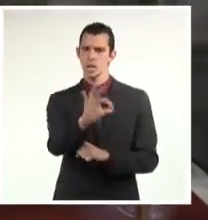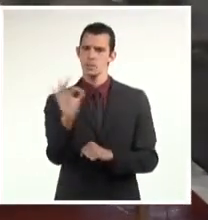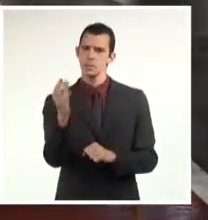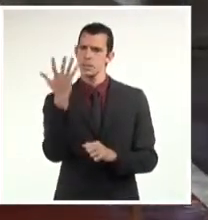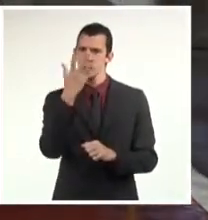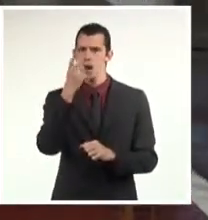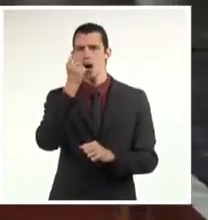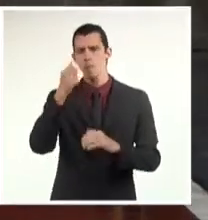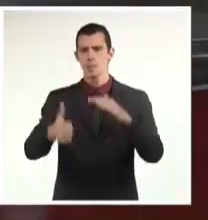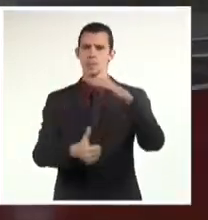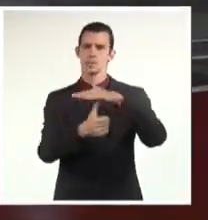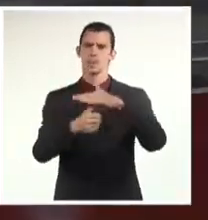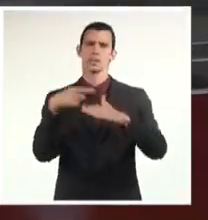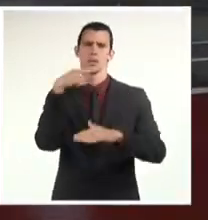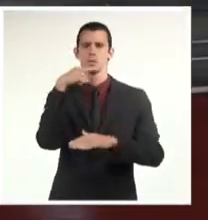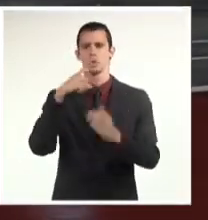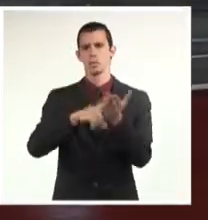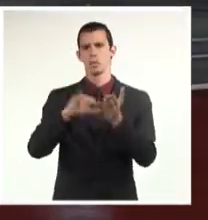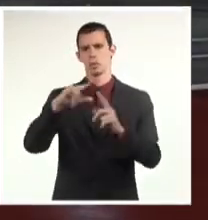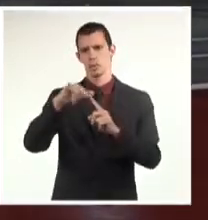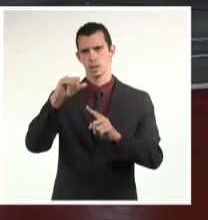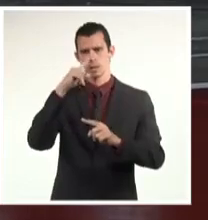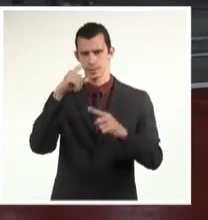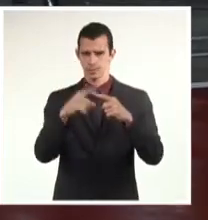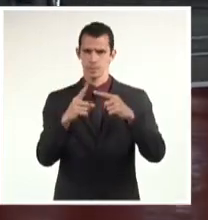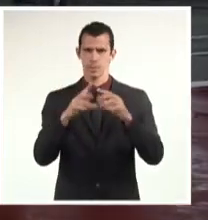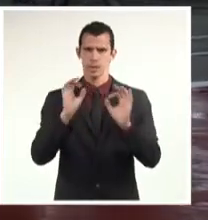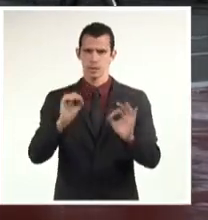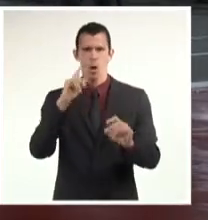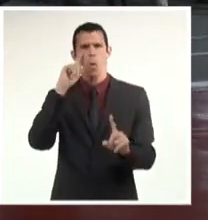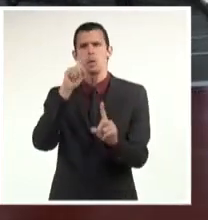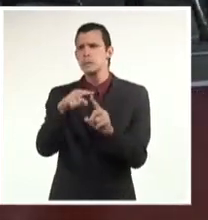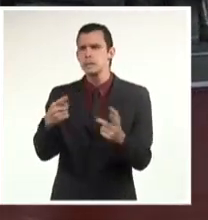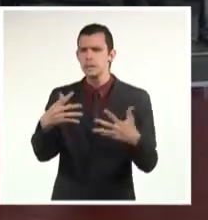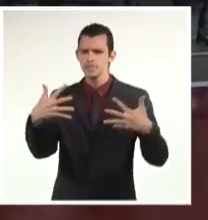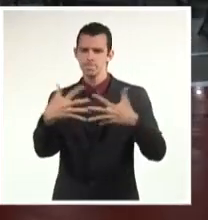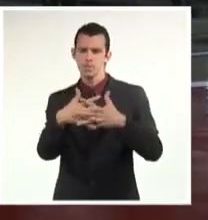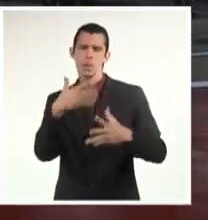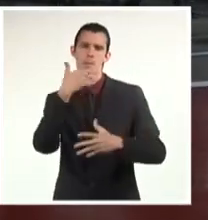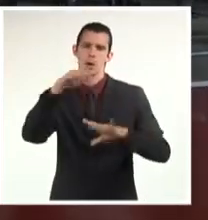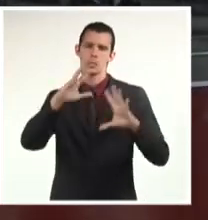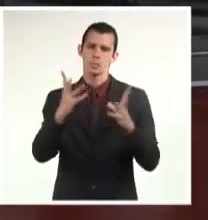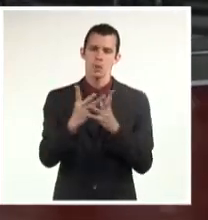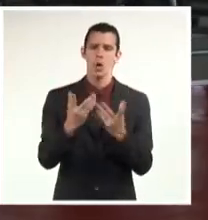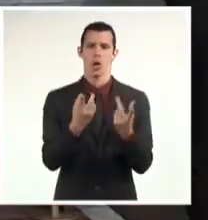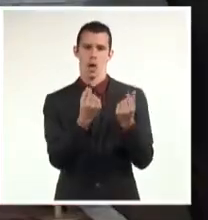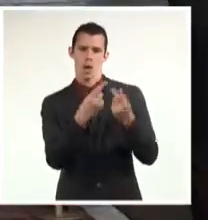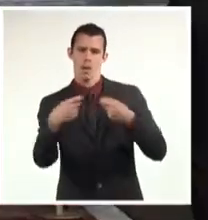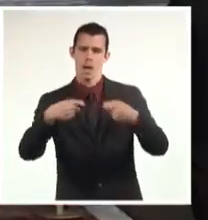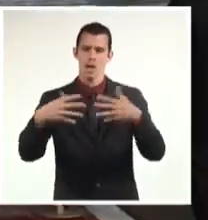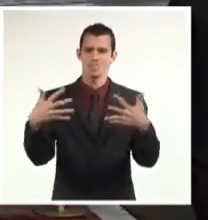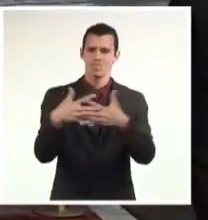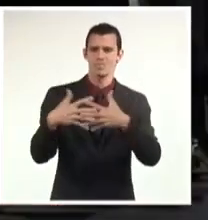permitirá seguir fortaleciendo las relaciones políticas, económicas y comerciales entre las dos